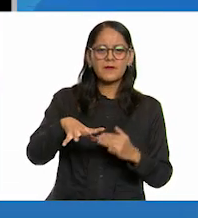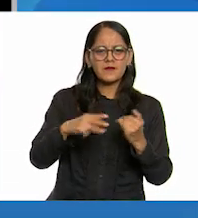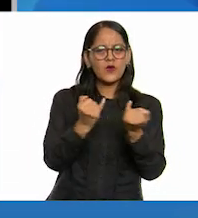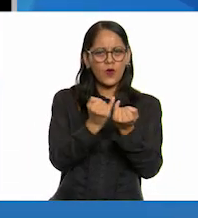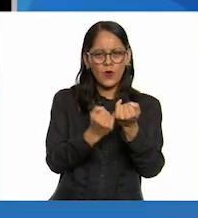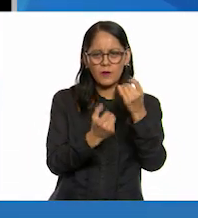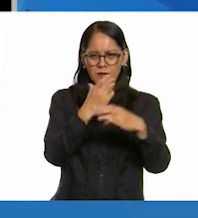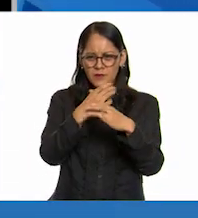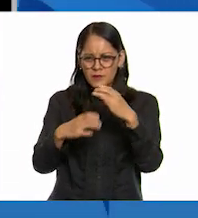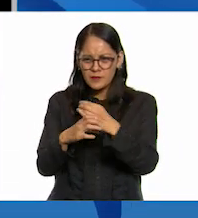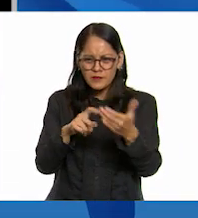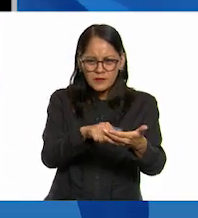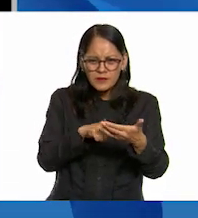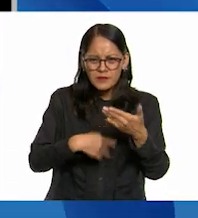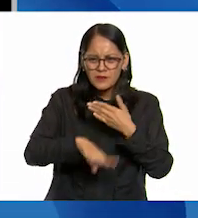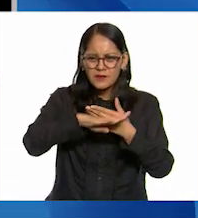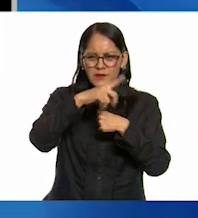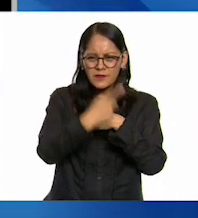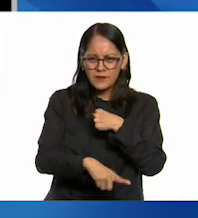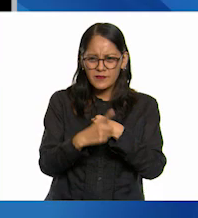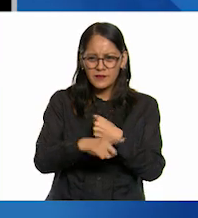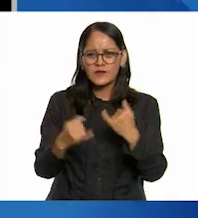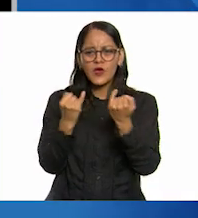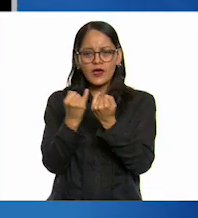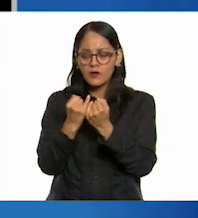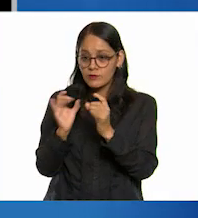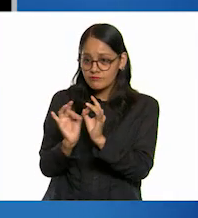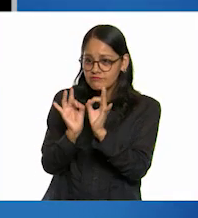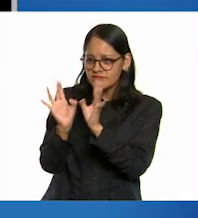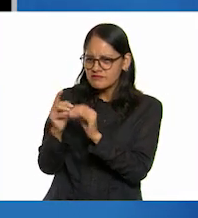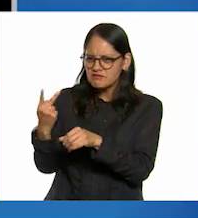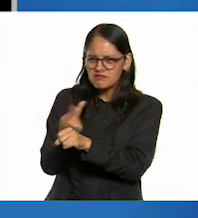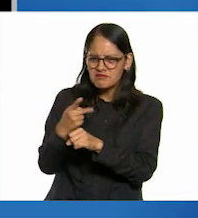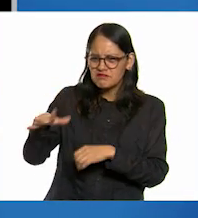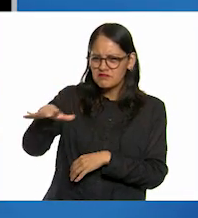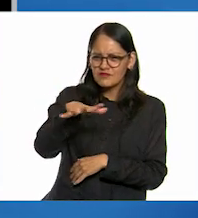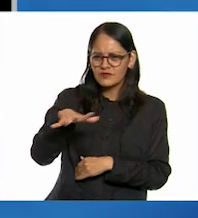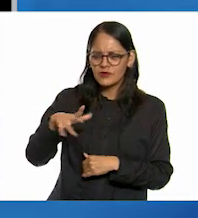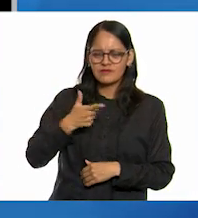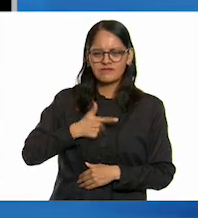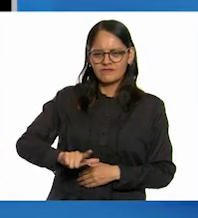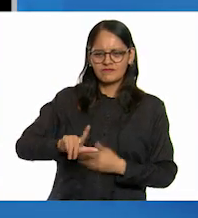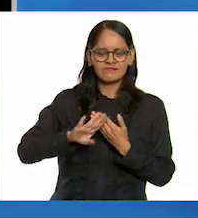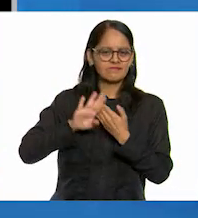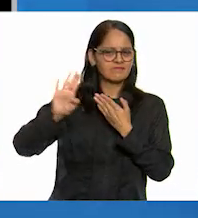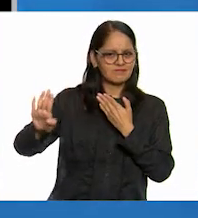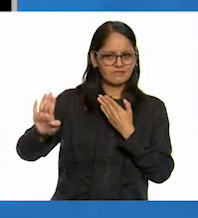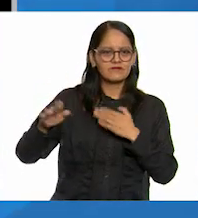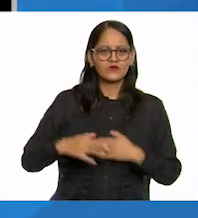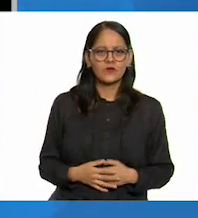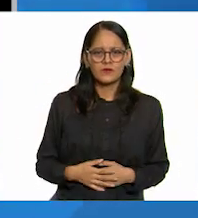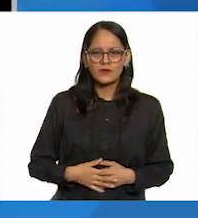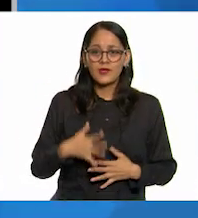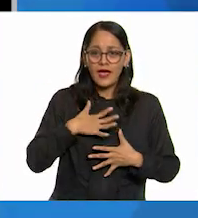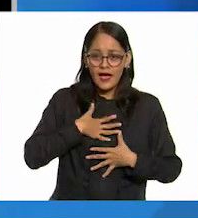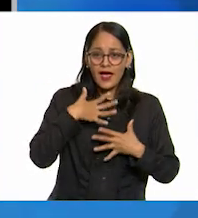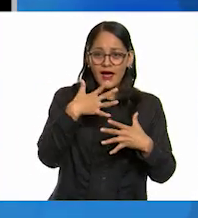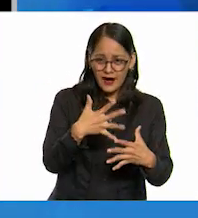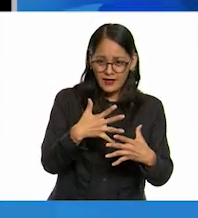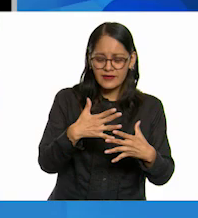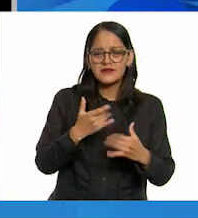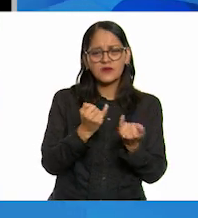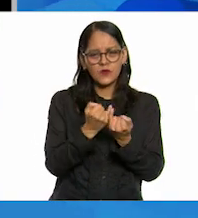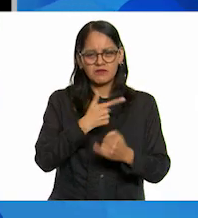aquello que hace daño y evito situaciones que me son desagradables. Asco, Gonia y Denis